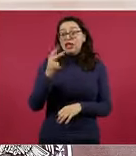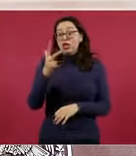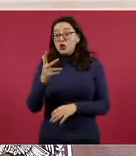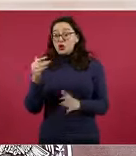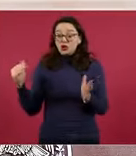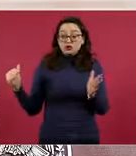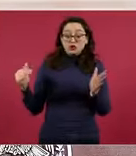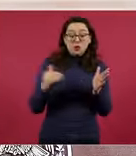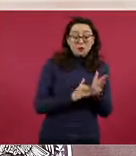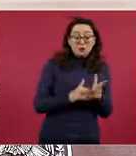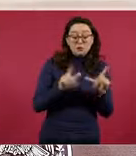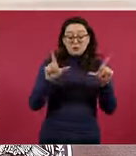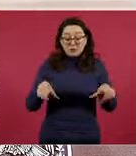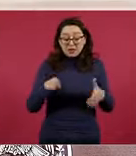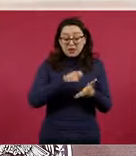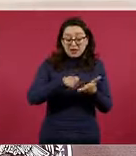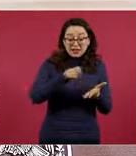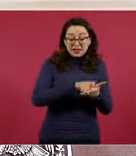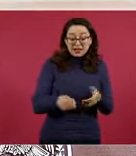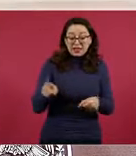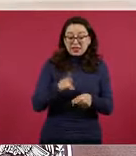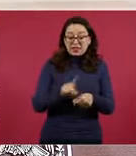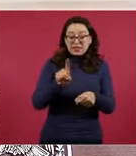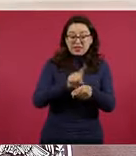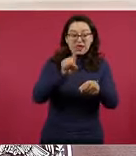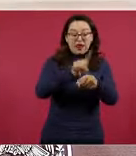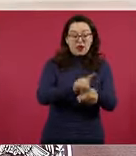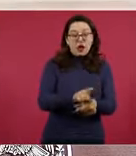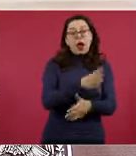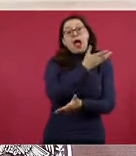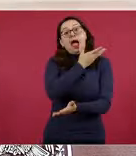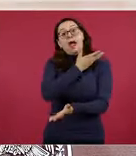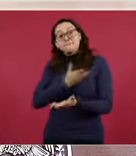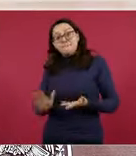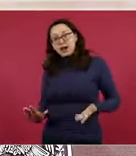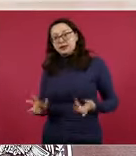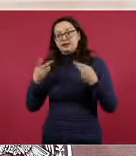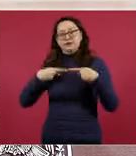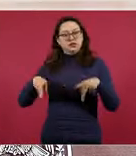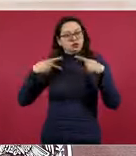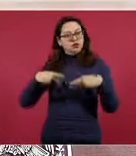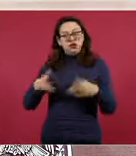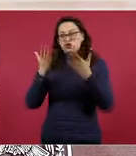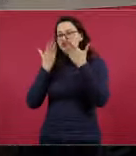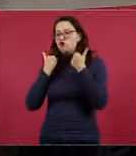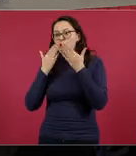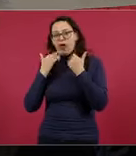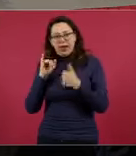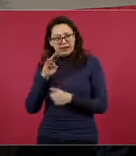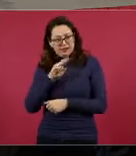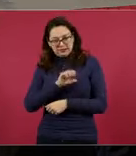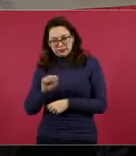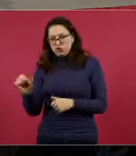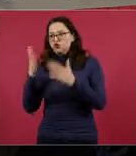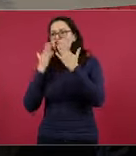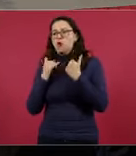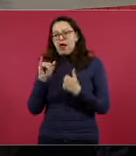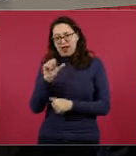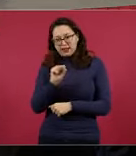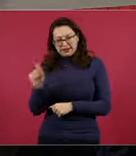sin seguridad social, los que no estaban en el IMSS o no estaban en el ISSSTE y que tienen los mismos derechos. La siguiente, por favor.